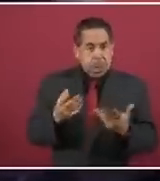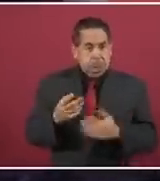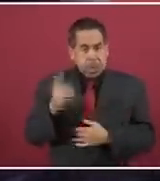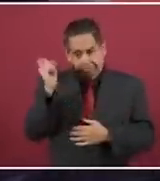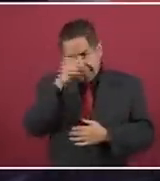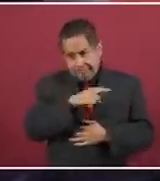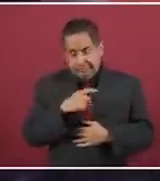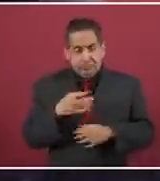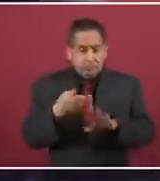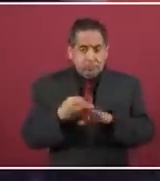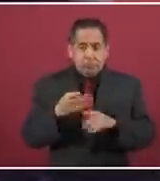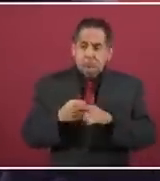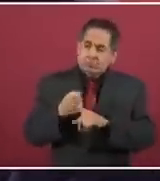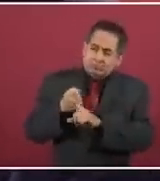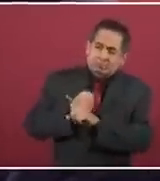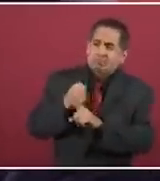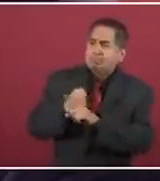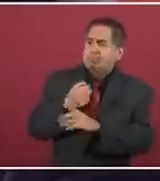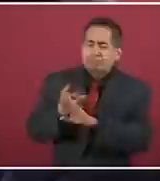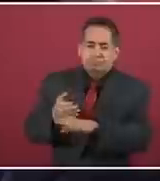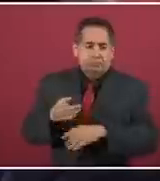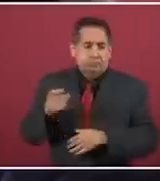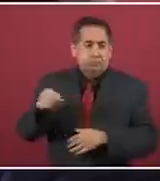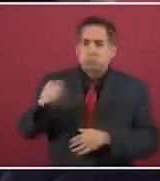muchas fatigas, golpes,